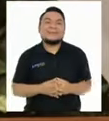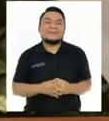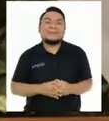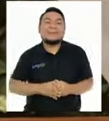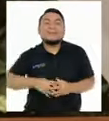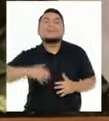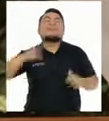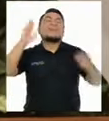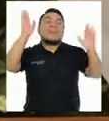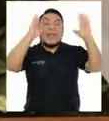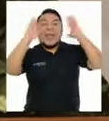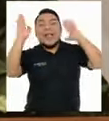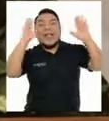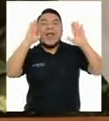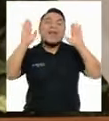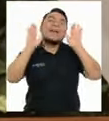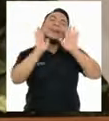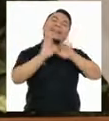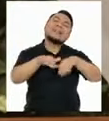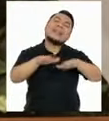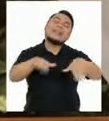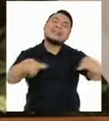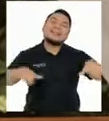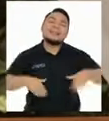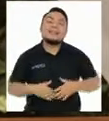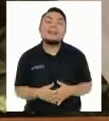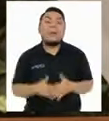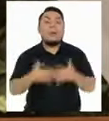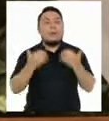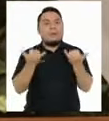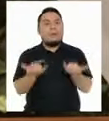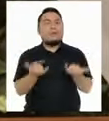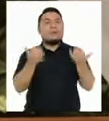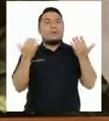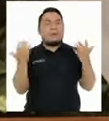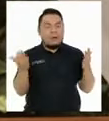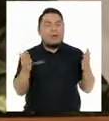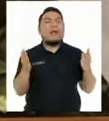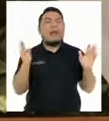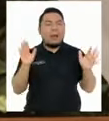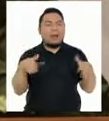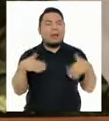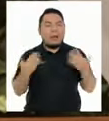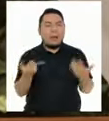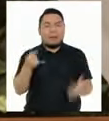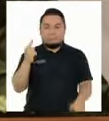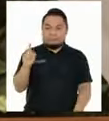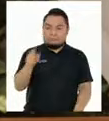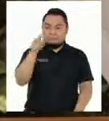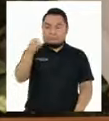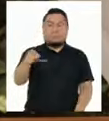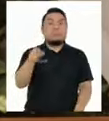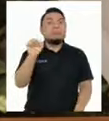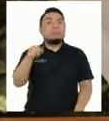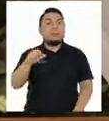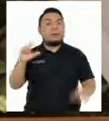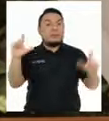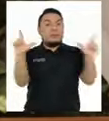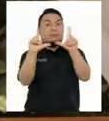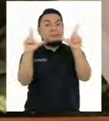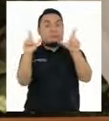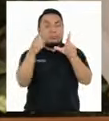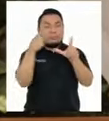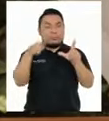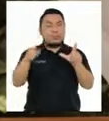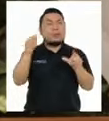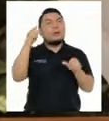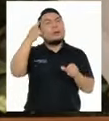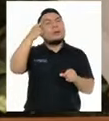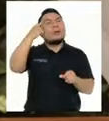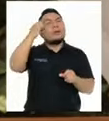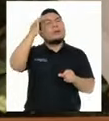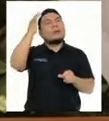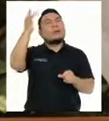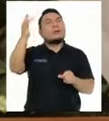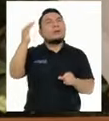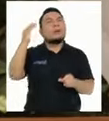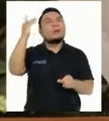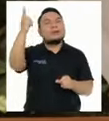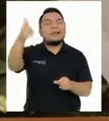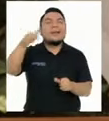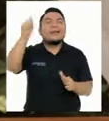¡Hola, ñañitas y ñañitos! Hoy, al principio del programa, viajando por mi memoria, recordé